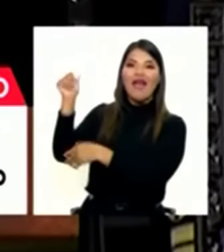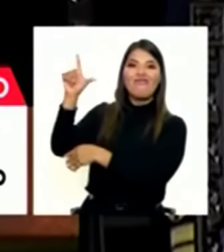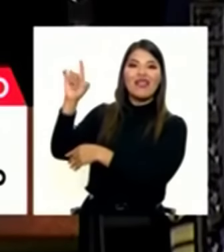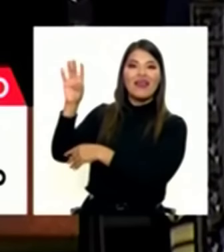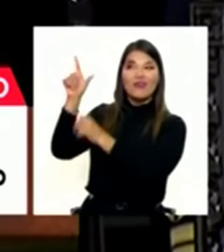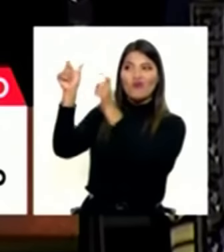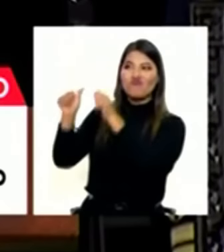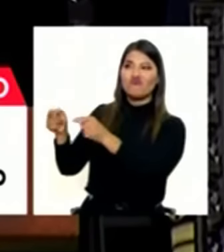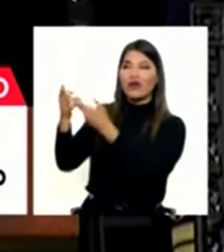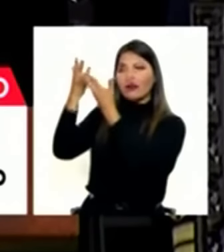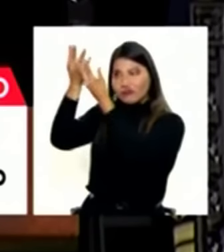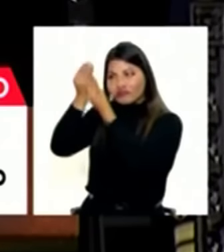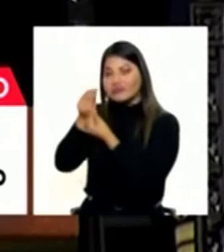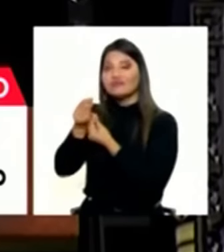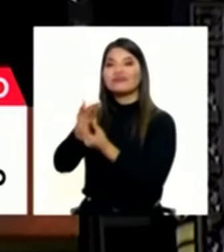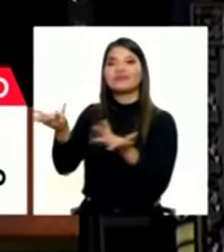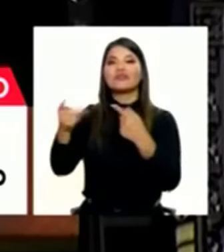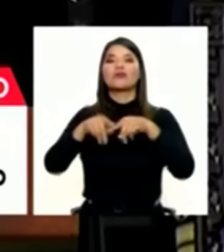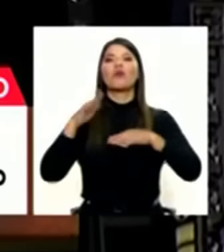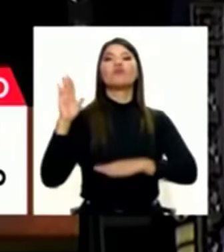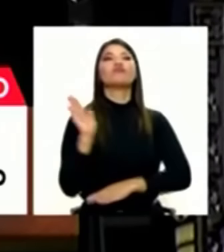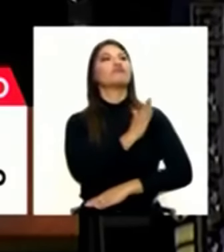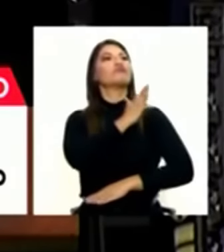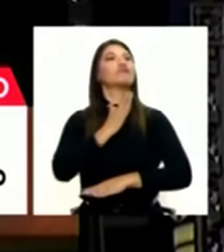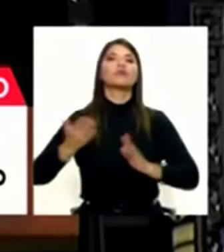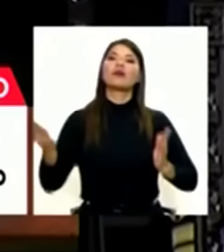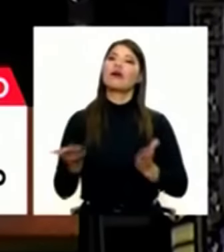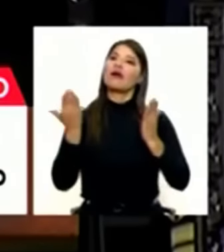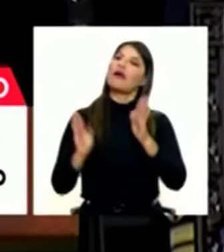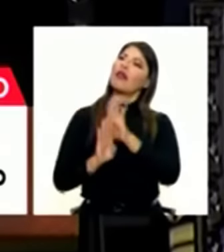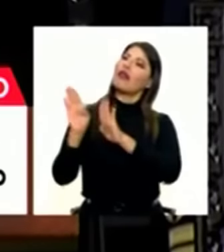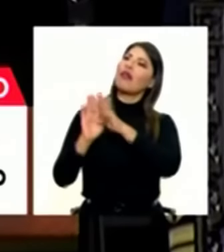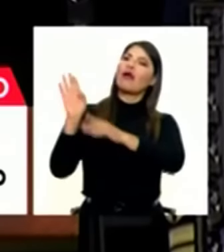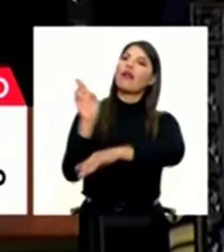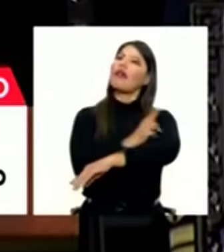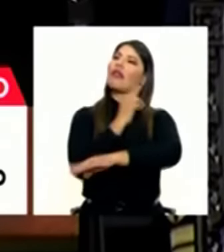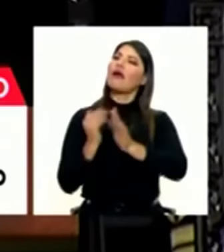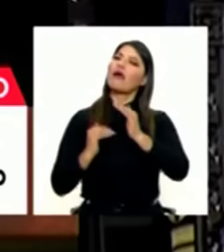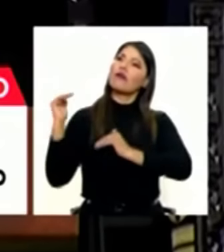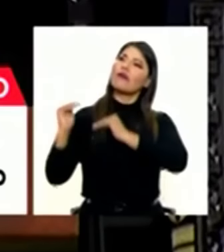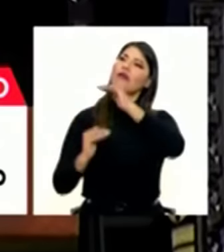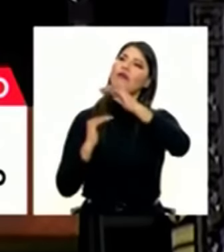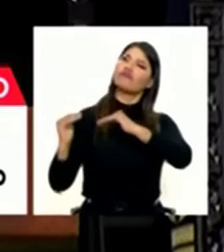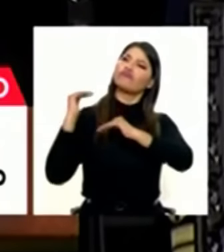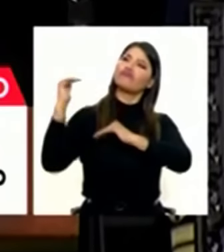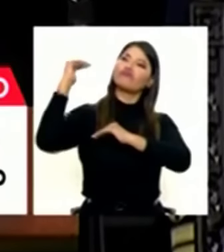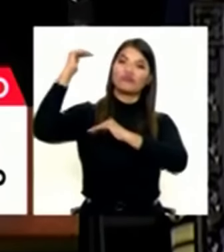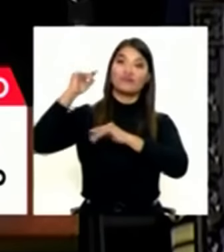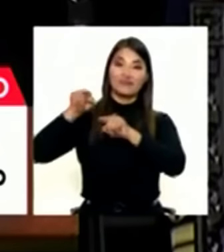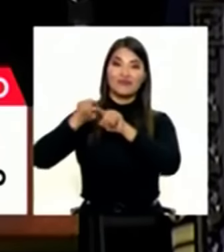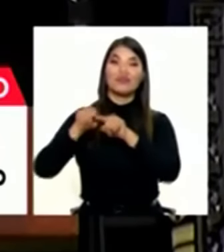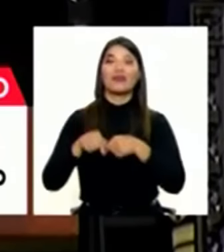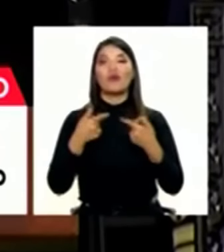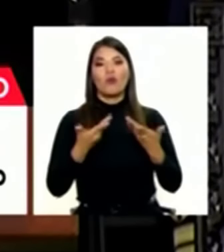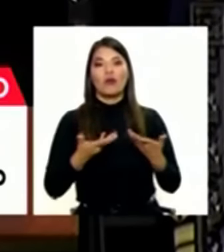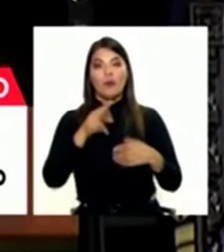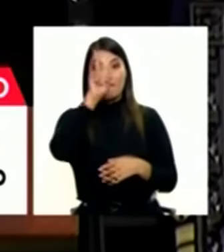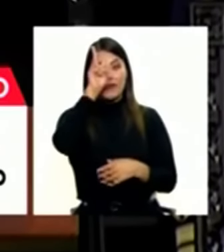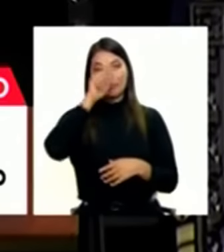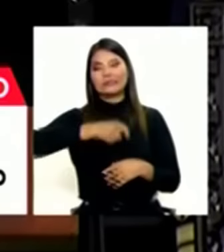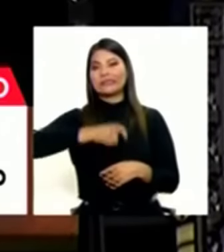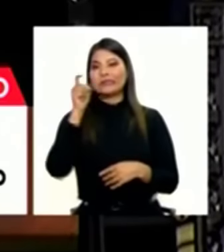y el himno de la institución que dice arriba, siempre arriba. La patria nos